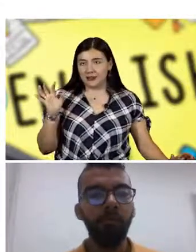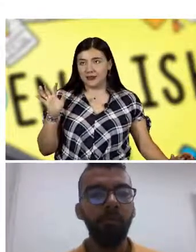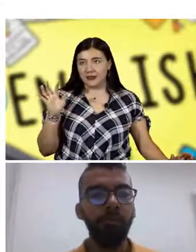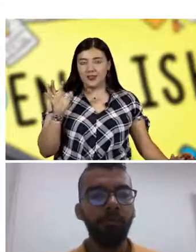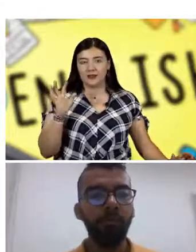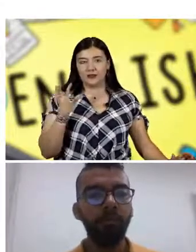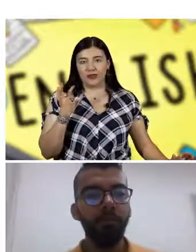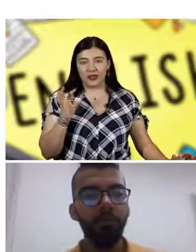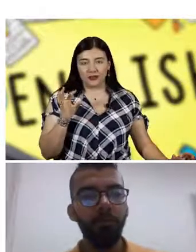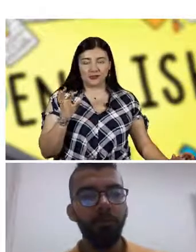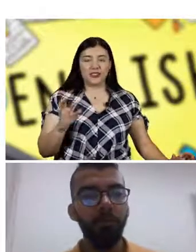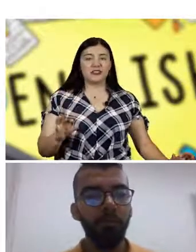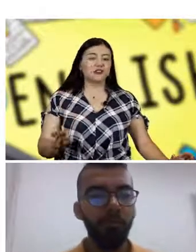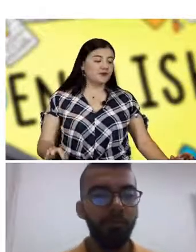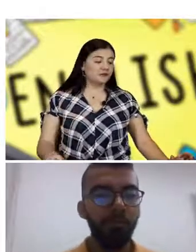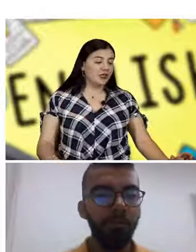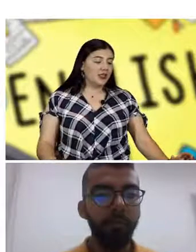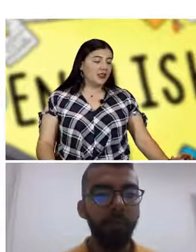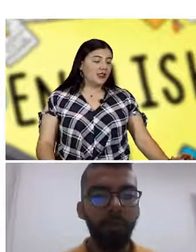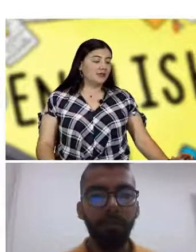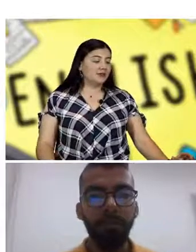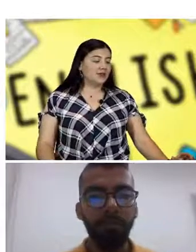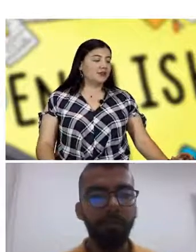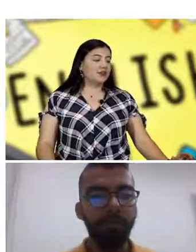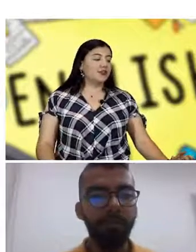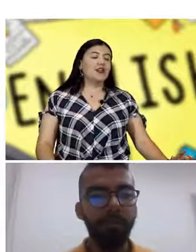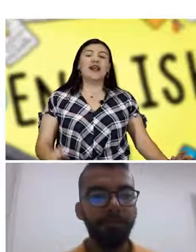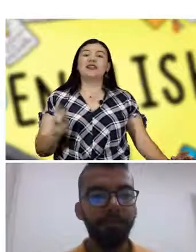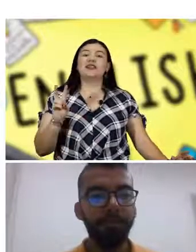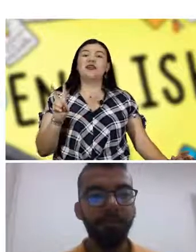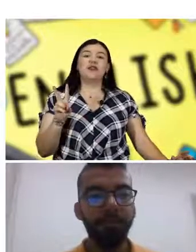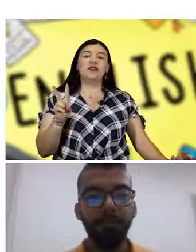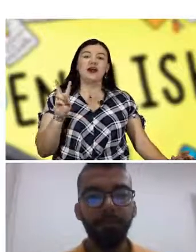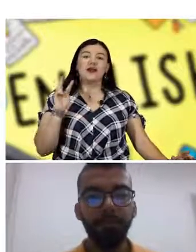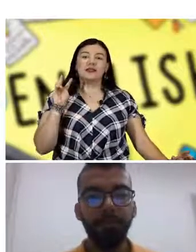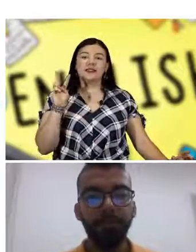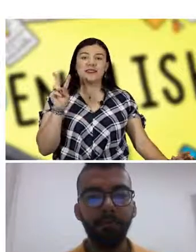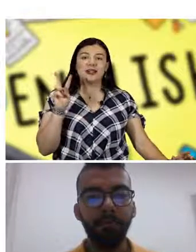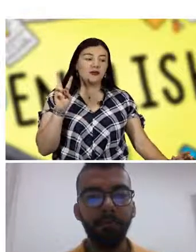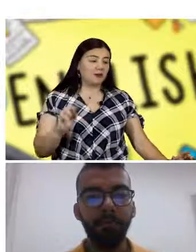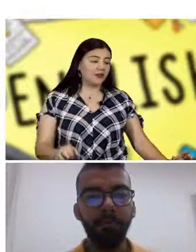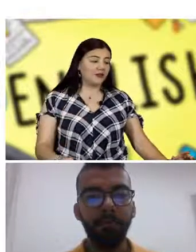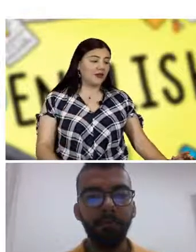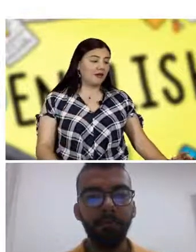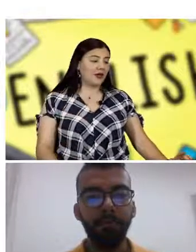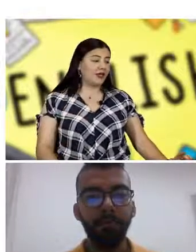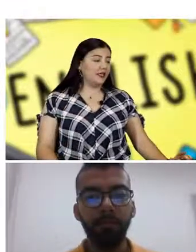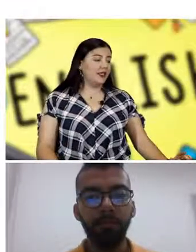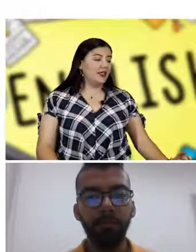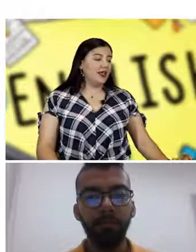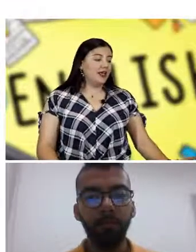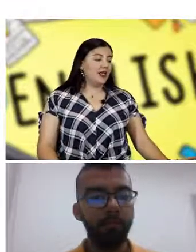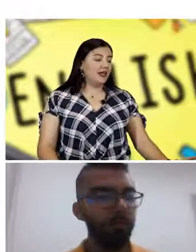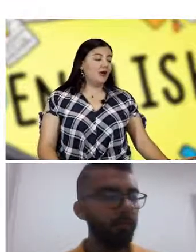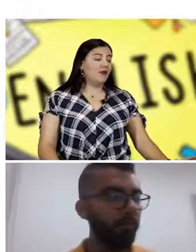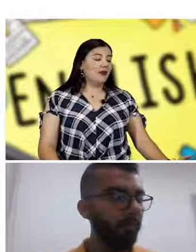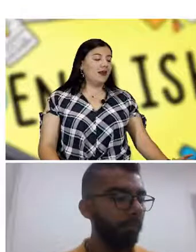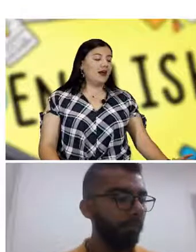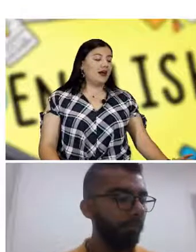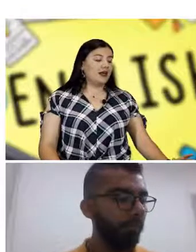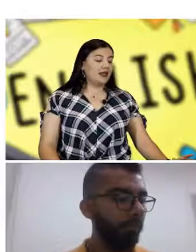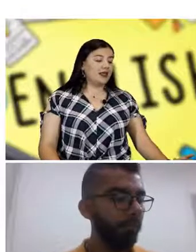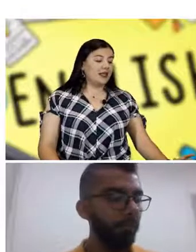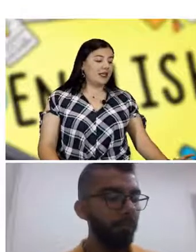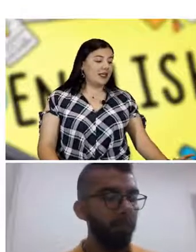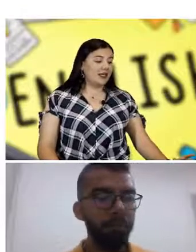puedes simplemente contarnos, ¿listo? Entonces, vamos con la segunda. Second part of the body, and